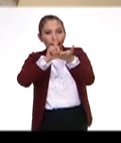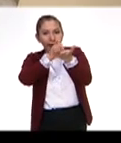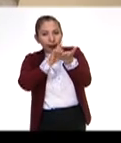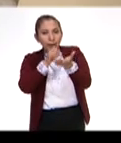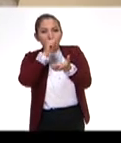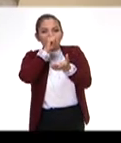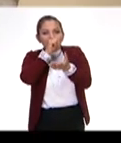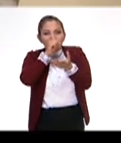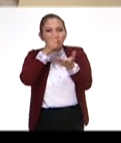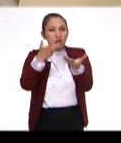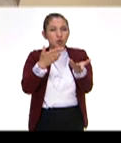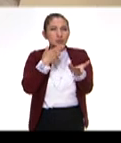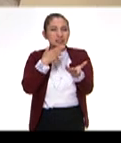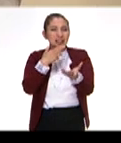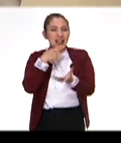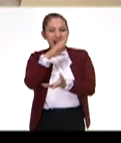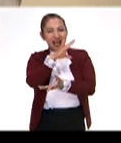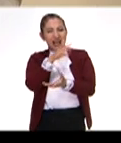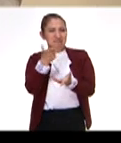ir inhalando solventes,